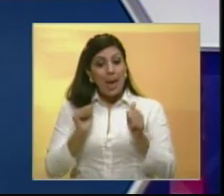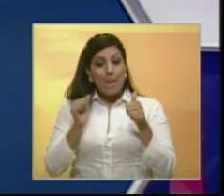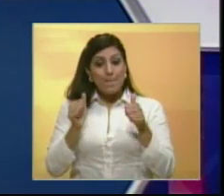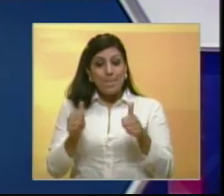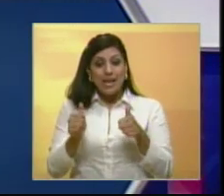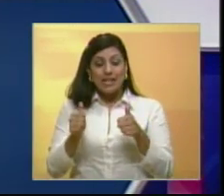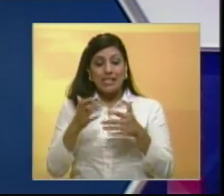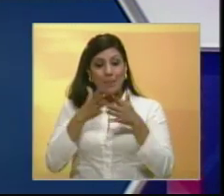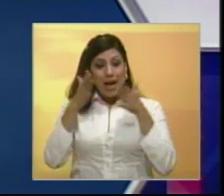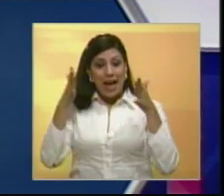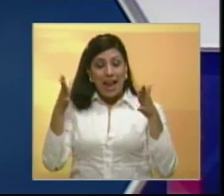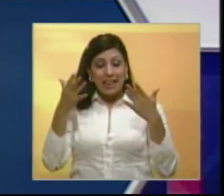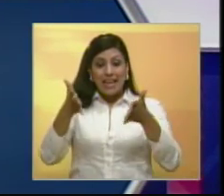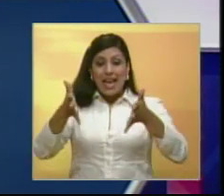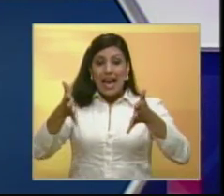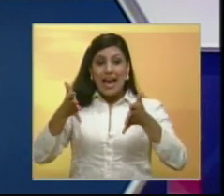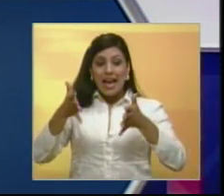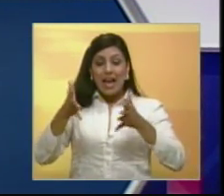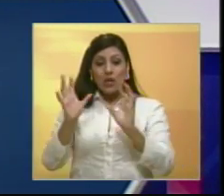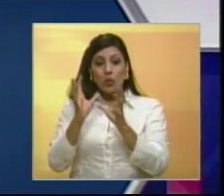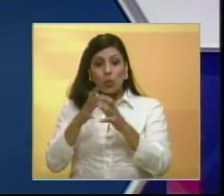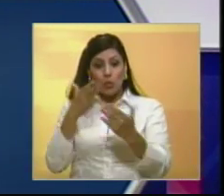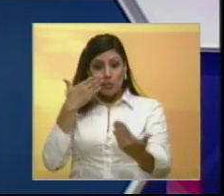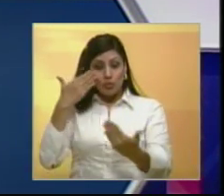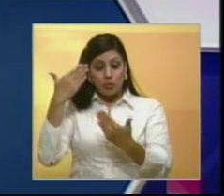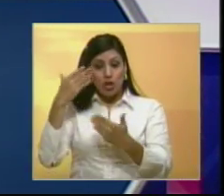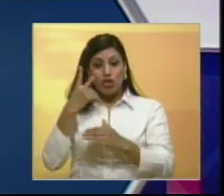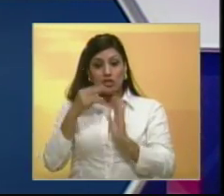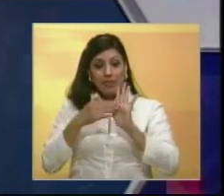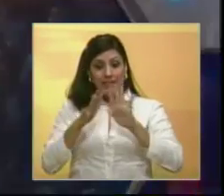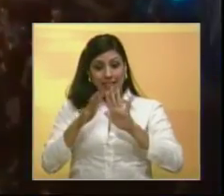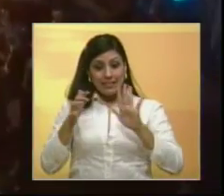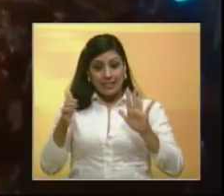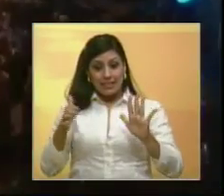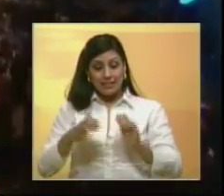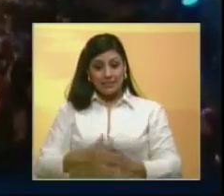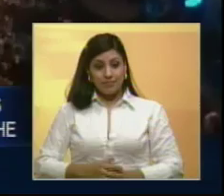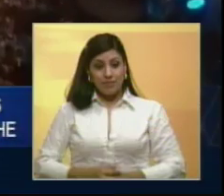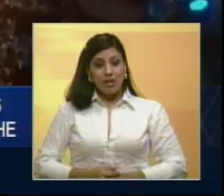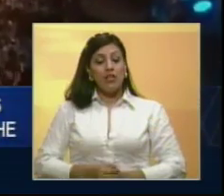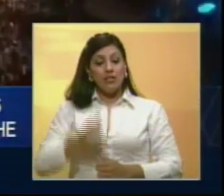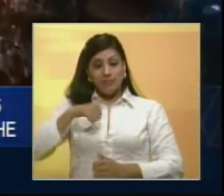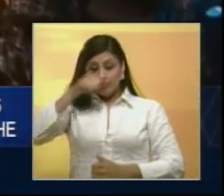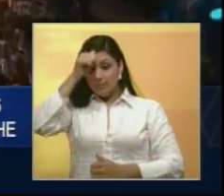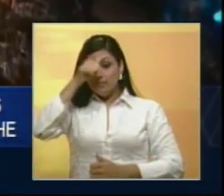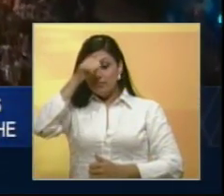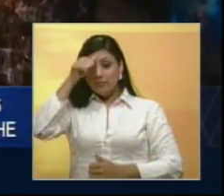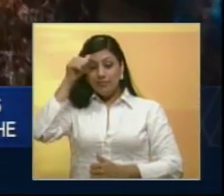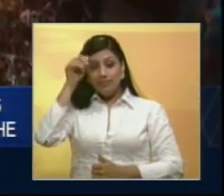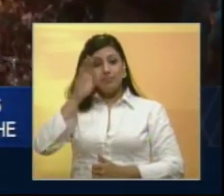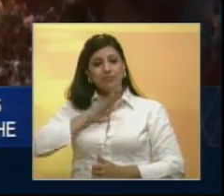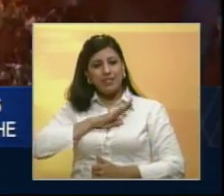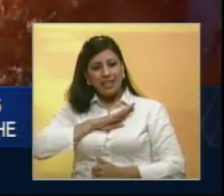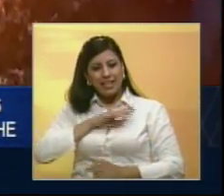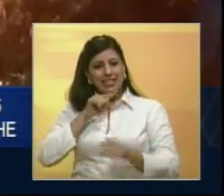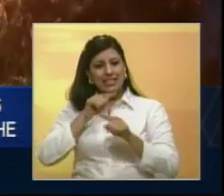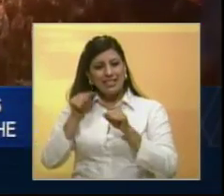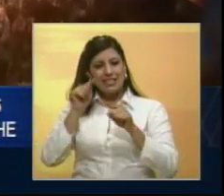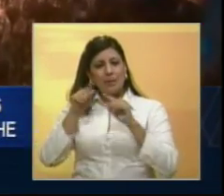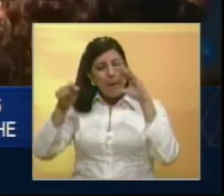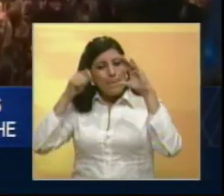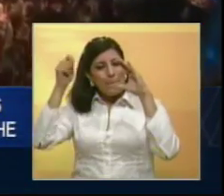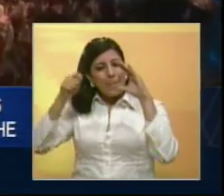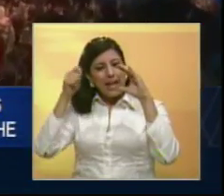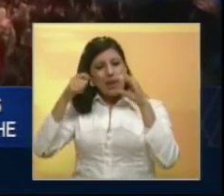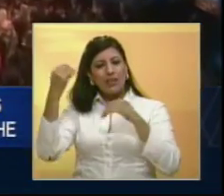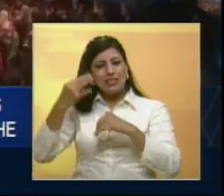comenzamos con los grandes ganadores de los Critics' Choice Award 2016. Este domingo fue la gala de los premios de la crítica